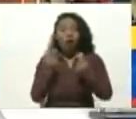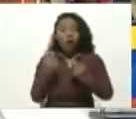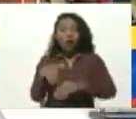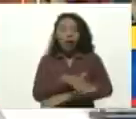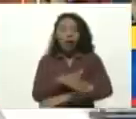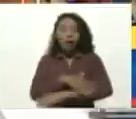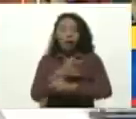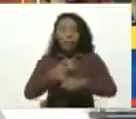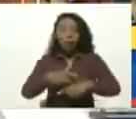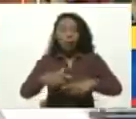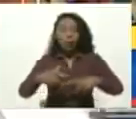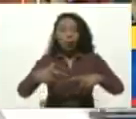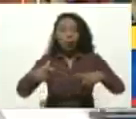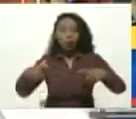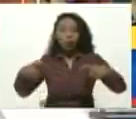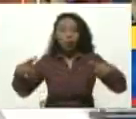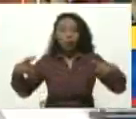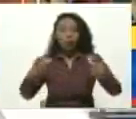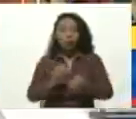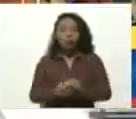va creciendo.